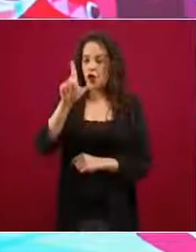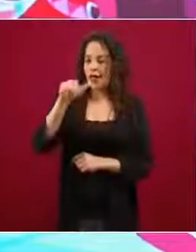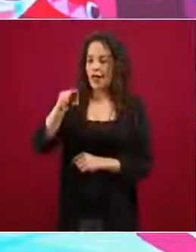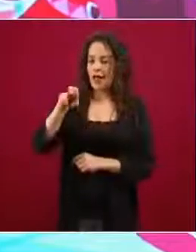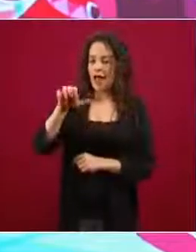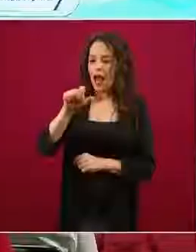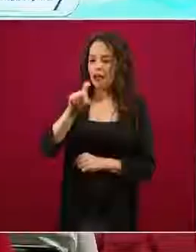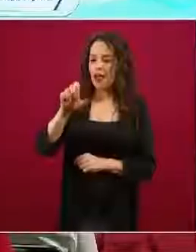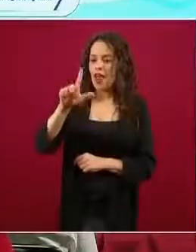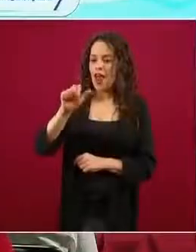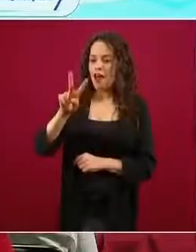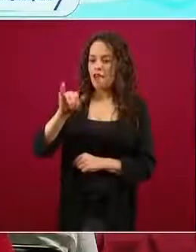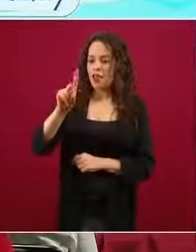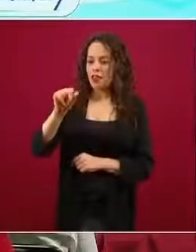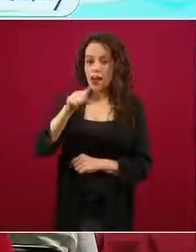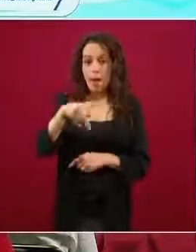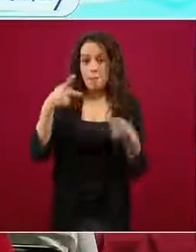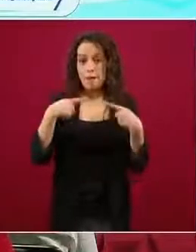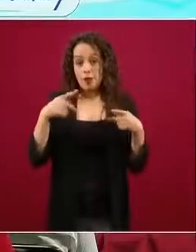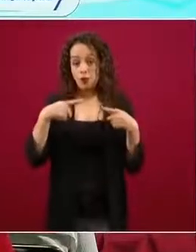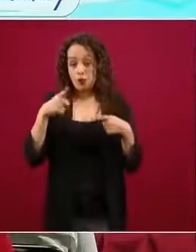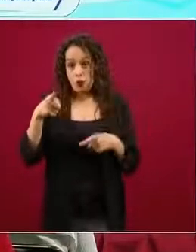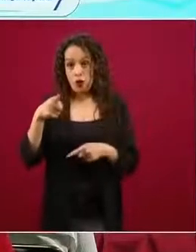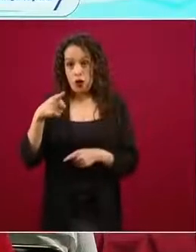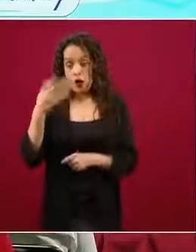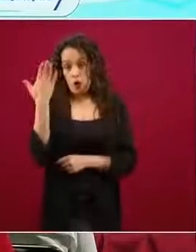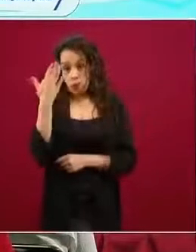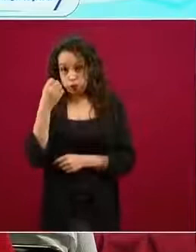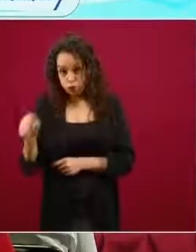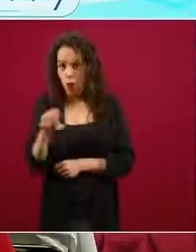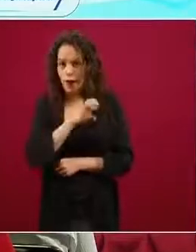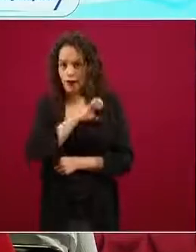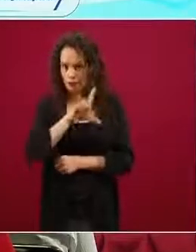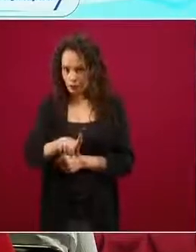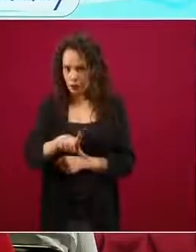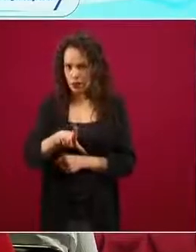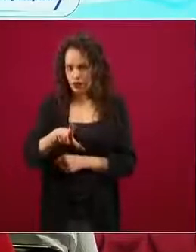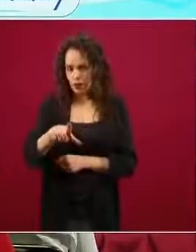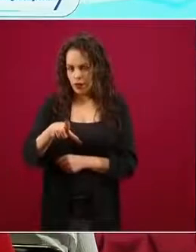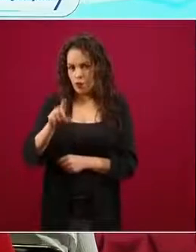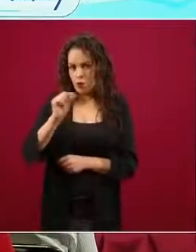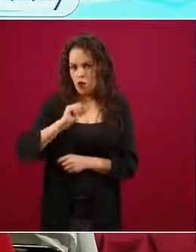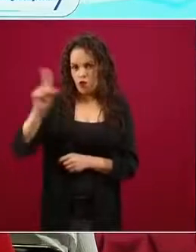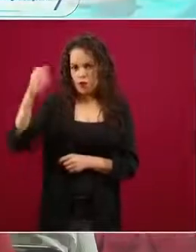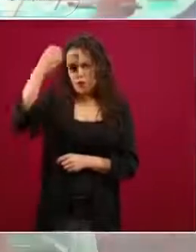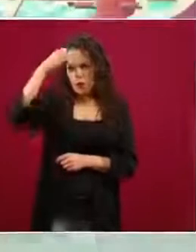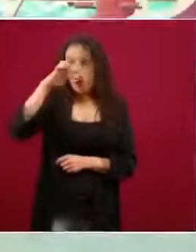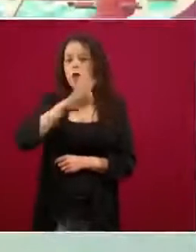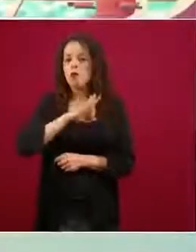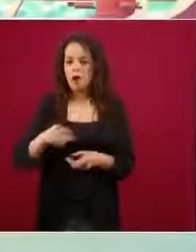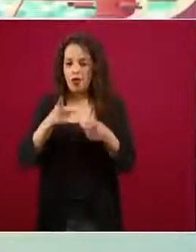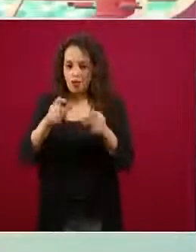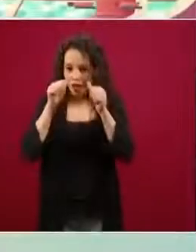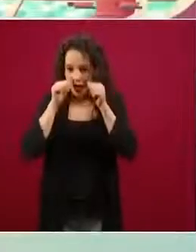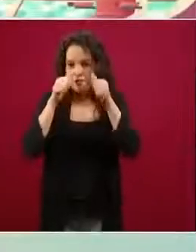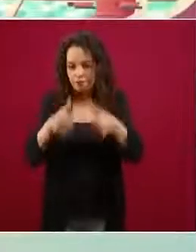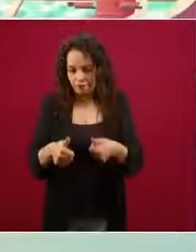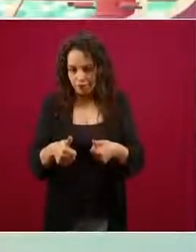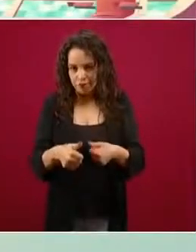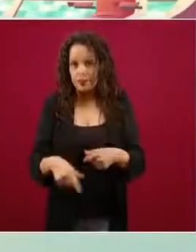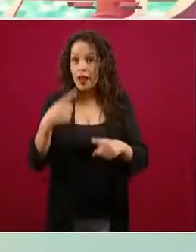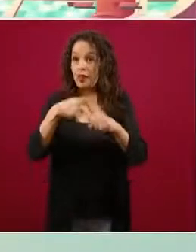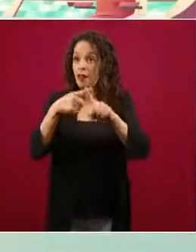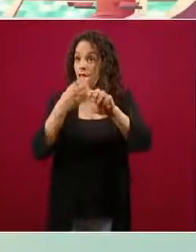especialista para que los atiendan. También los CAPAS de todos los estados y los encargados de salud mental de todos los estados han